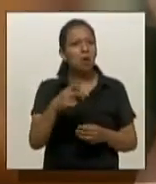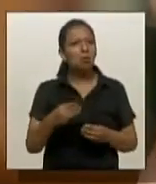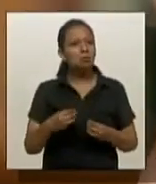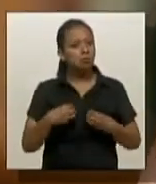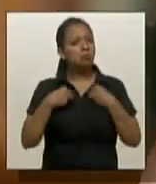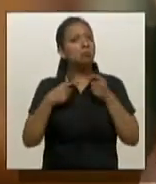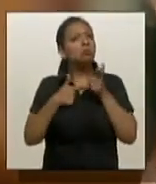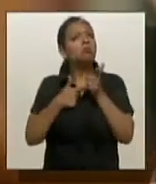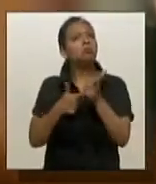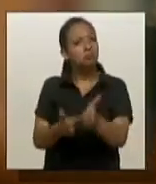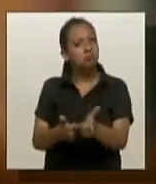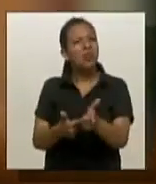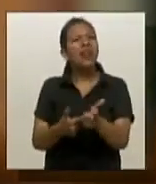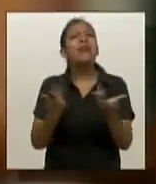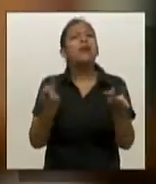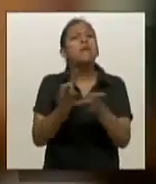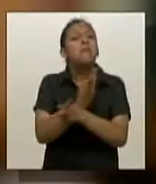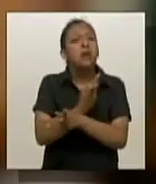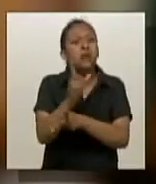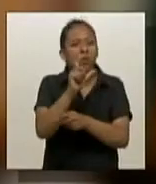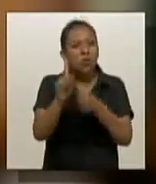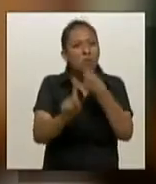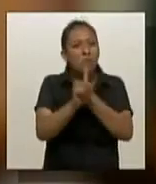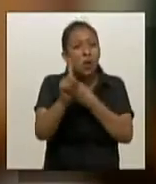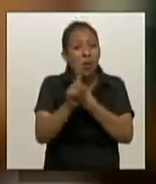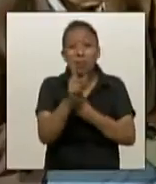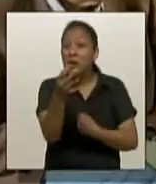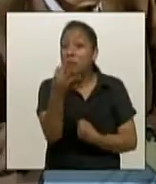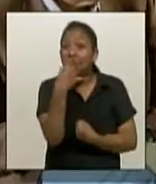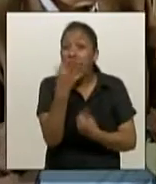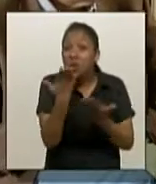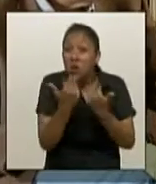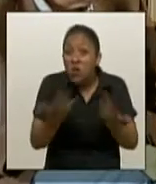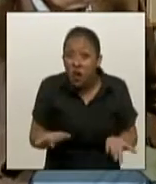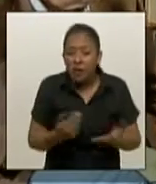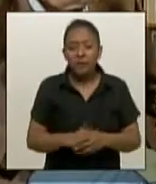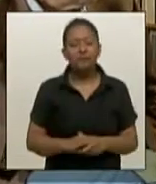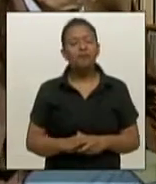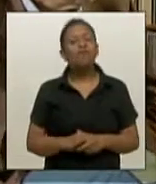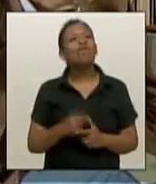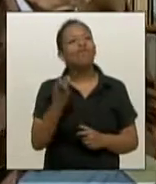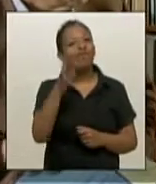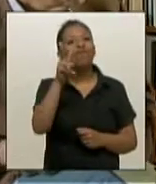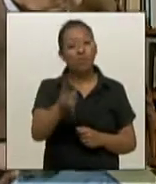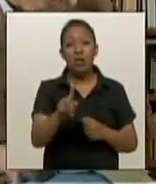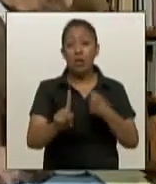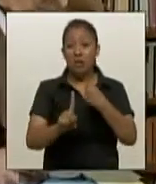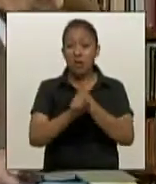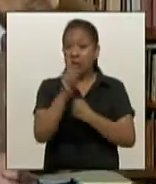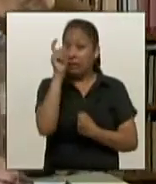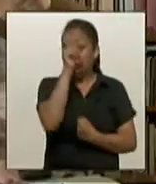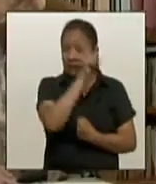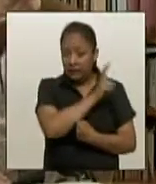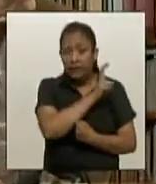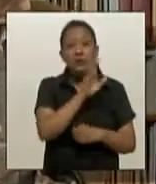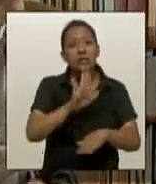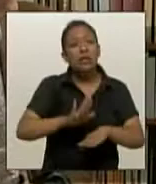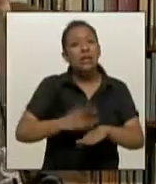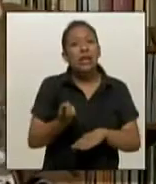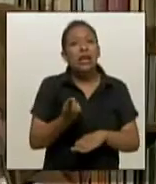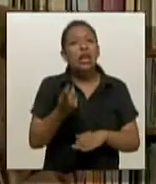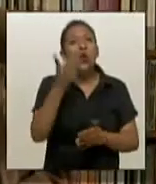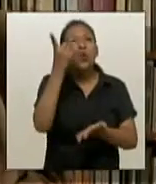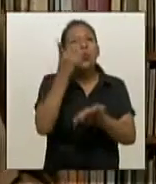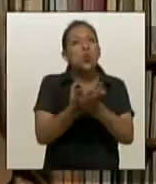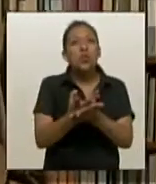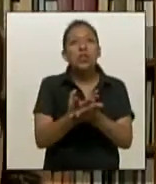adelante con su vida. ¿Qué ocurre con el problema del abasto, Alejandro? Es un problema complejo porque no solamente